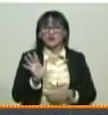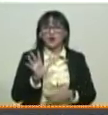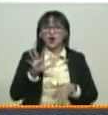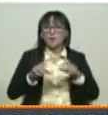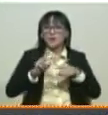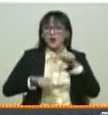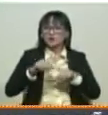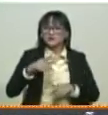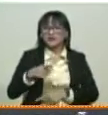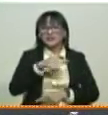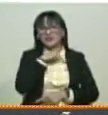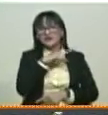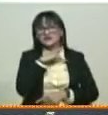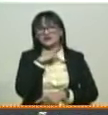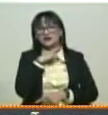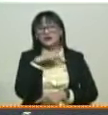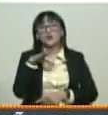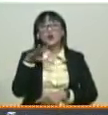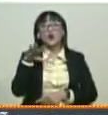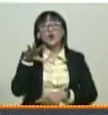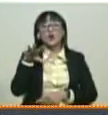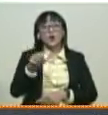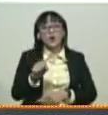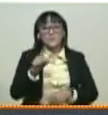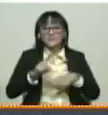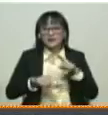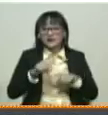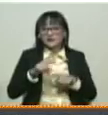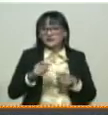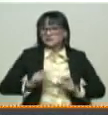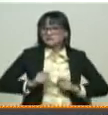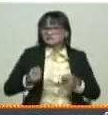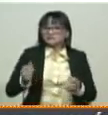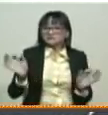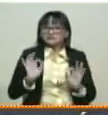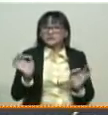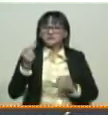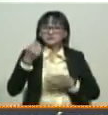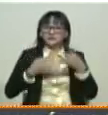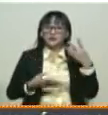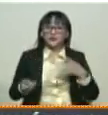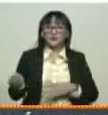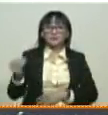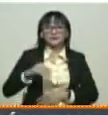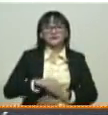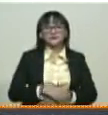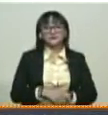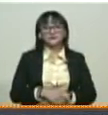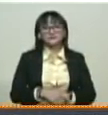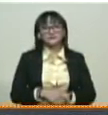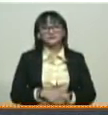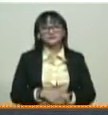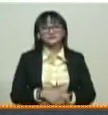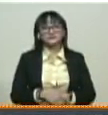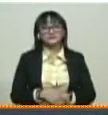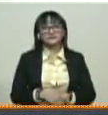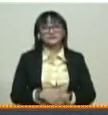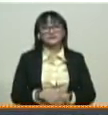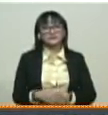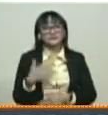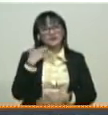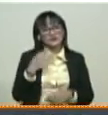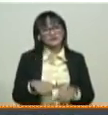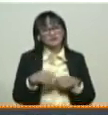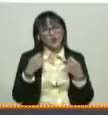dañados, compra de equipos no entregados, entre otras desviaciones, causándole un daño patrimonial